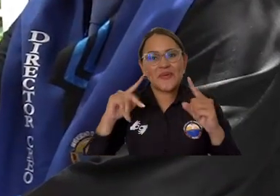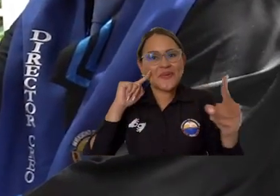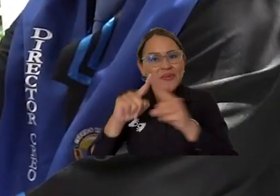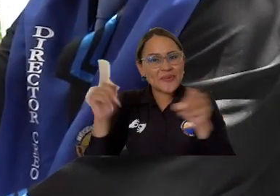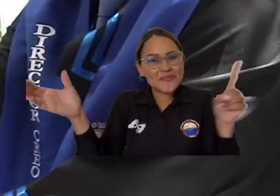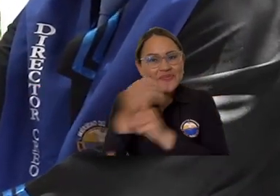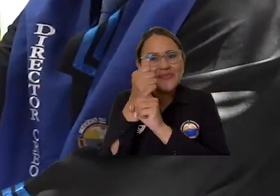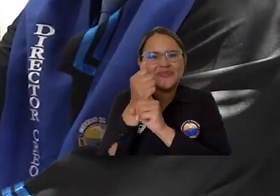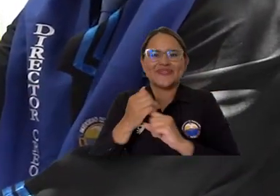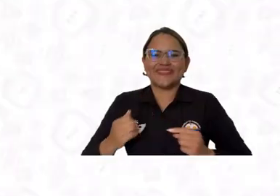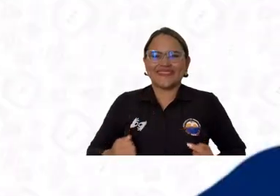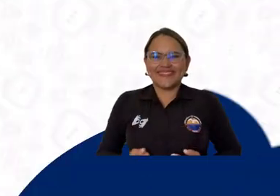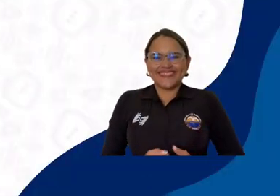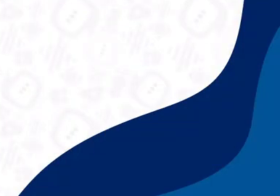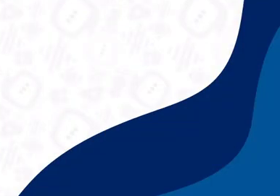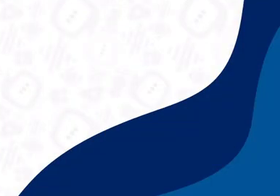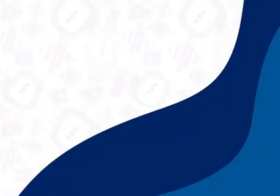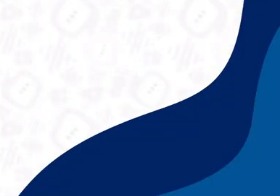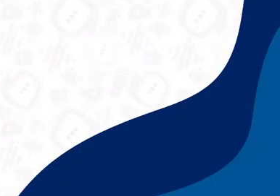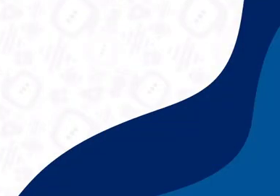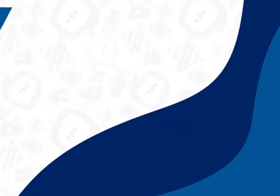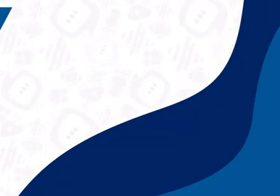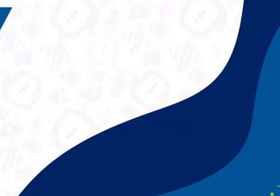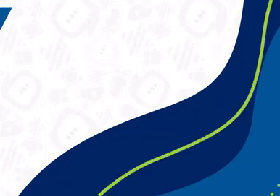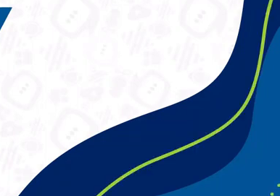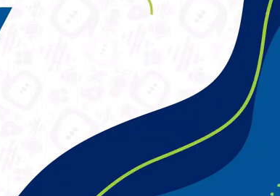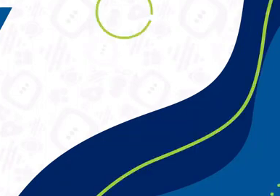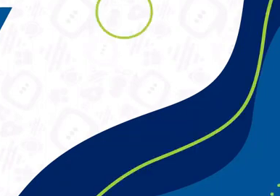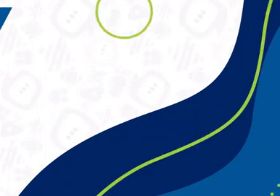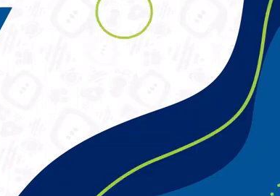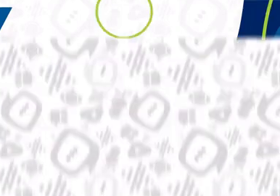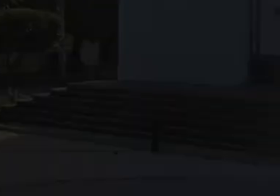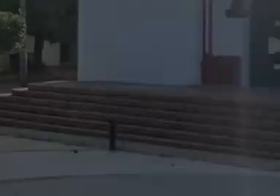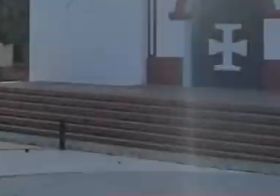a hacer y a cumplir este gran objetivo.